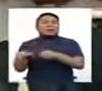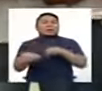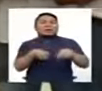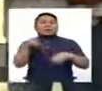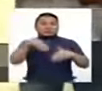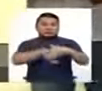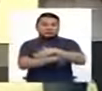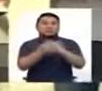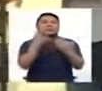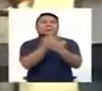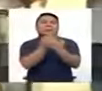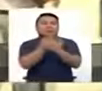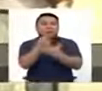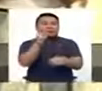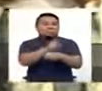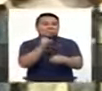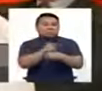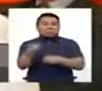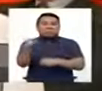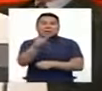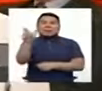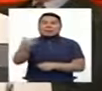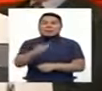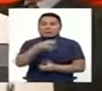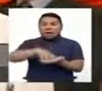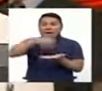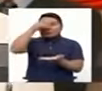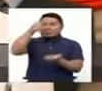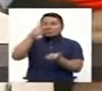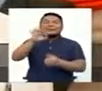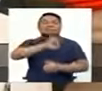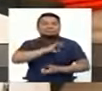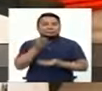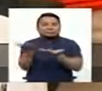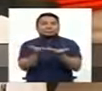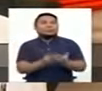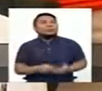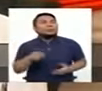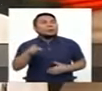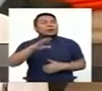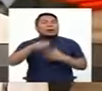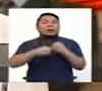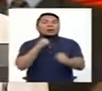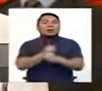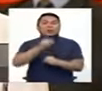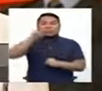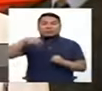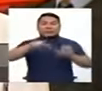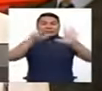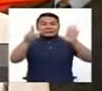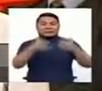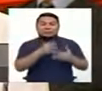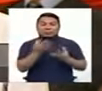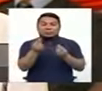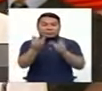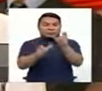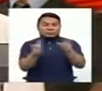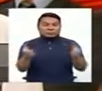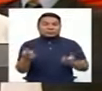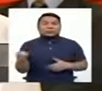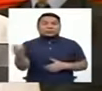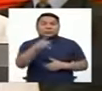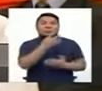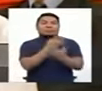en los establecimientos penitenciarios. El 94% en el 2017 de la población de